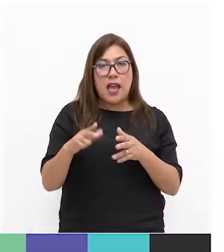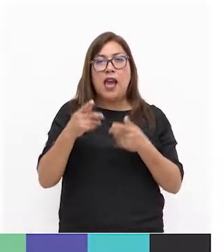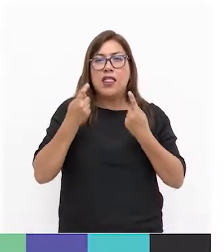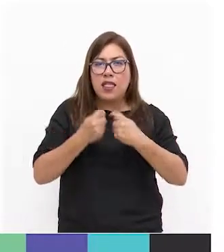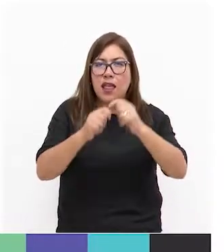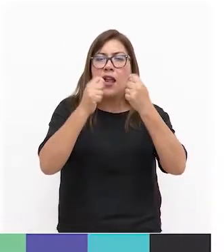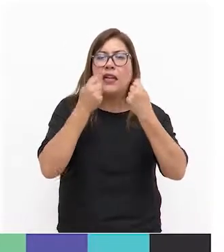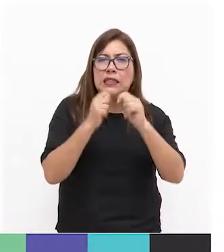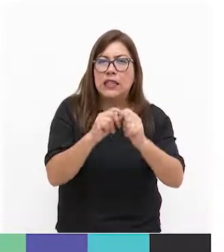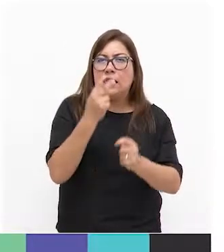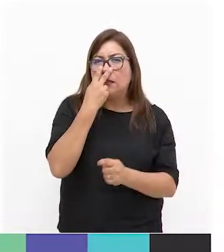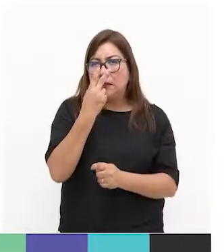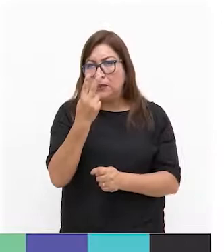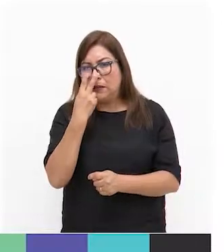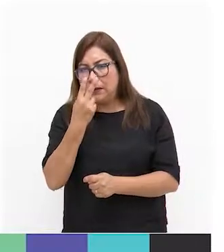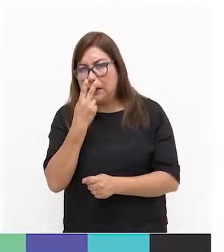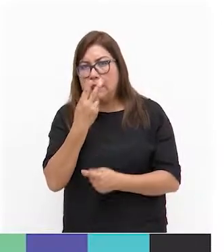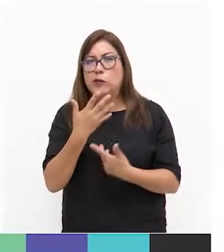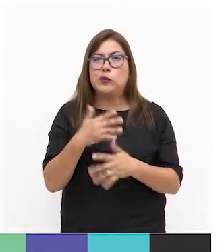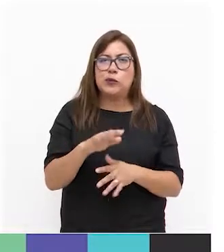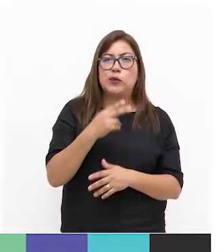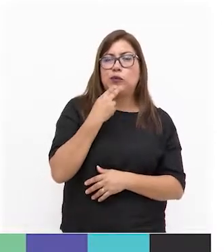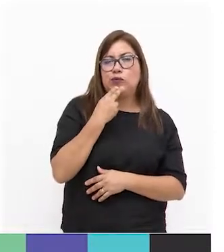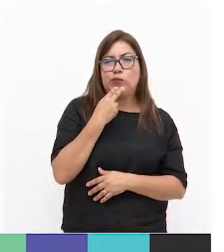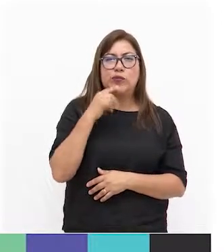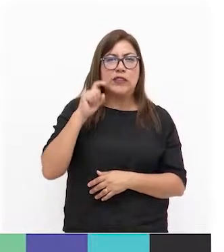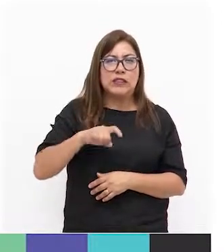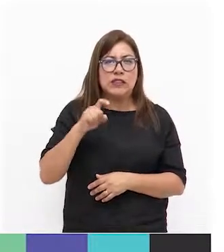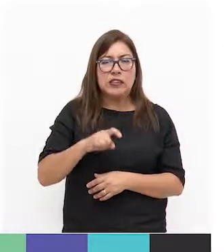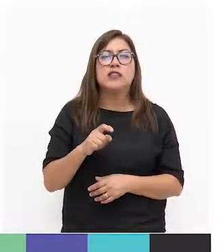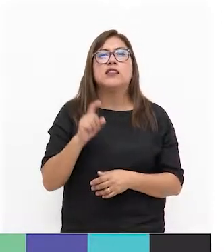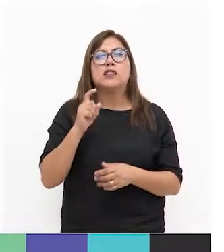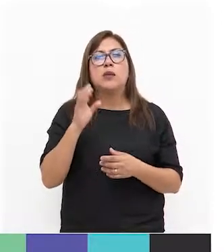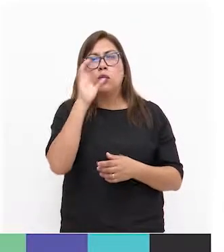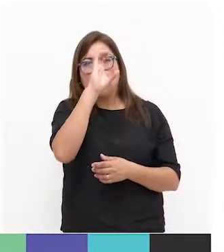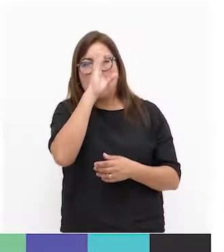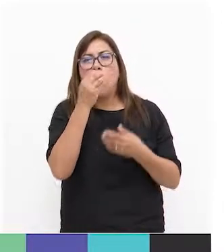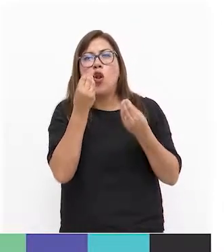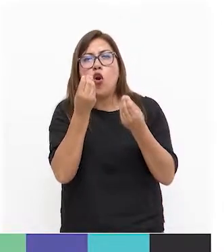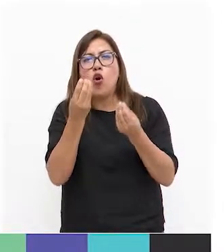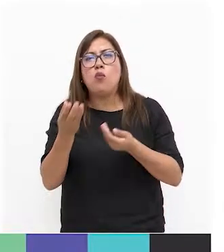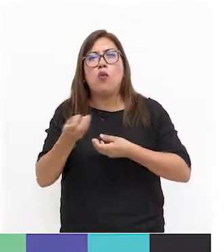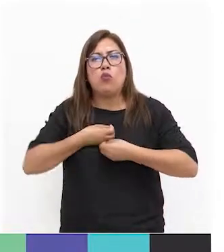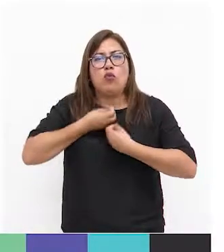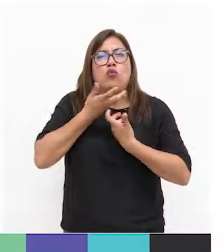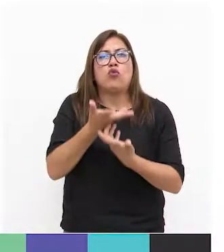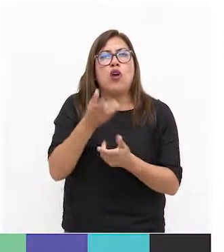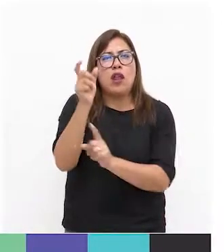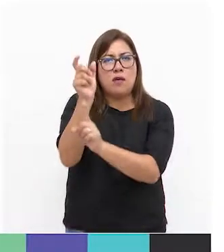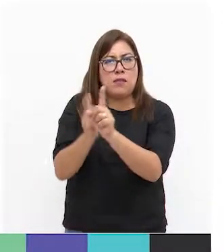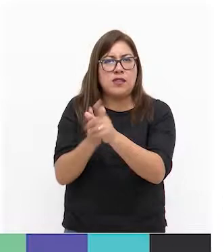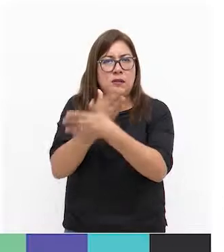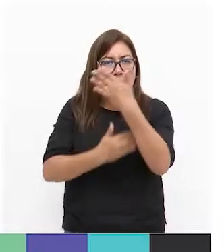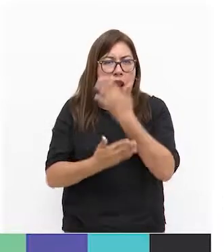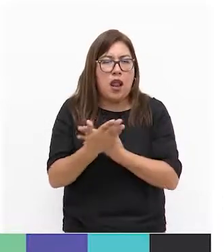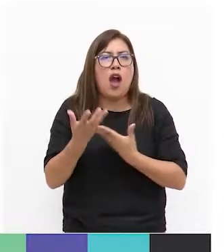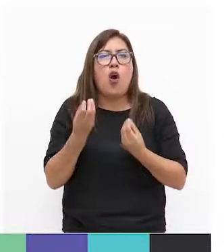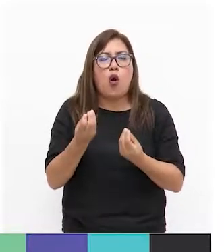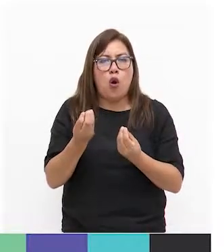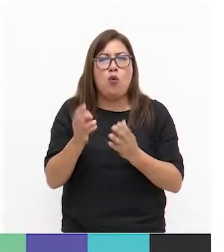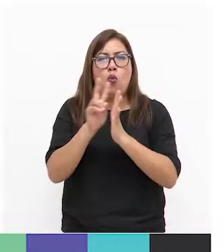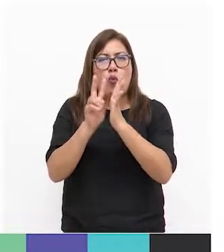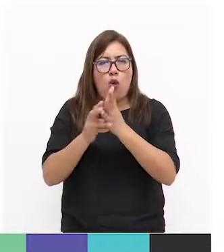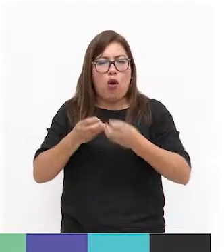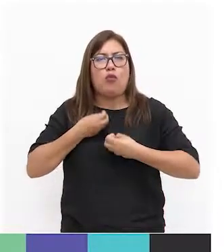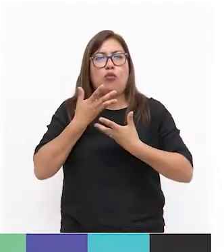esfuerzos reales, considerables y pertinentes para obtener una manifestación de voluntad de la persona y de